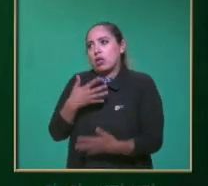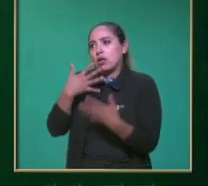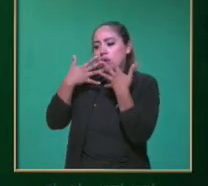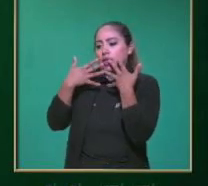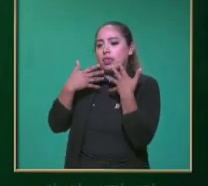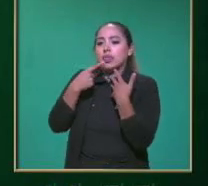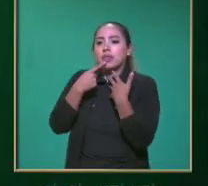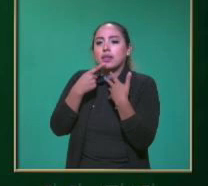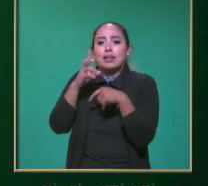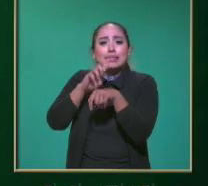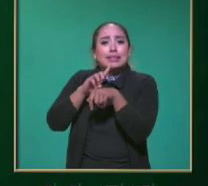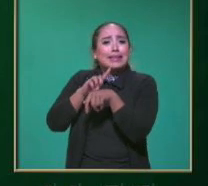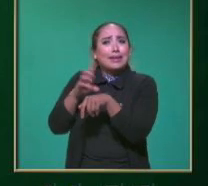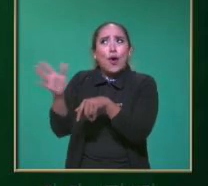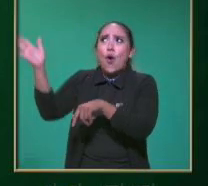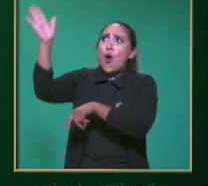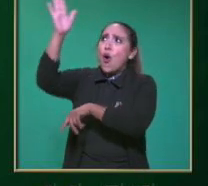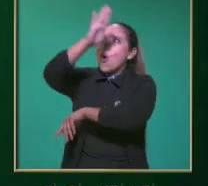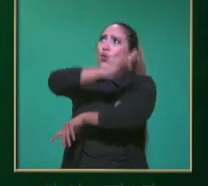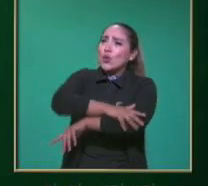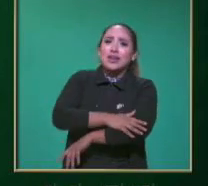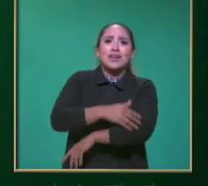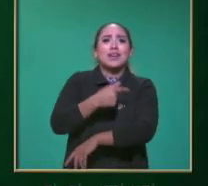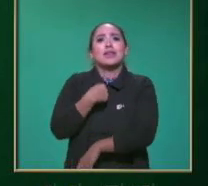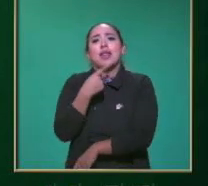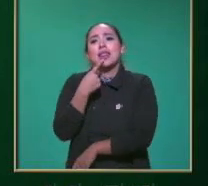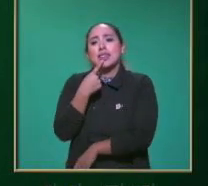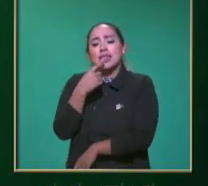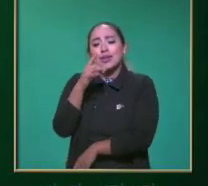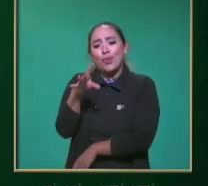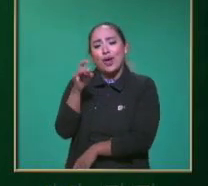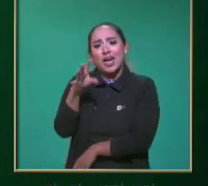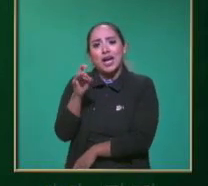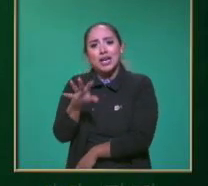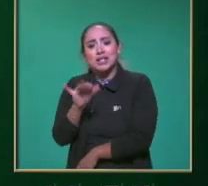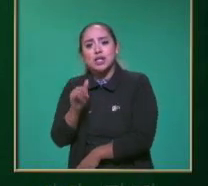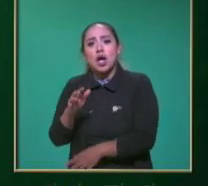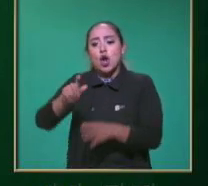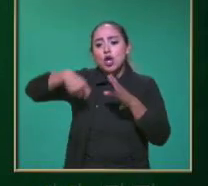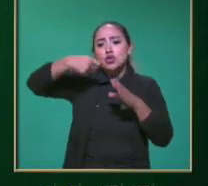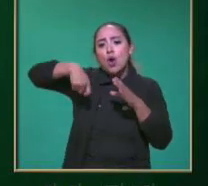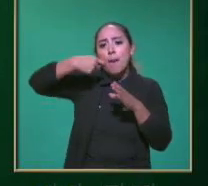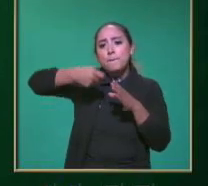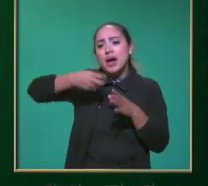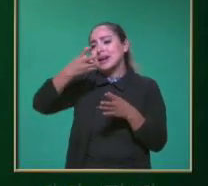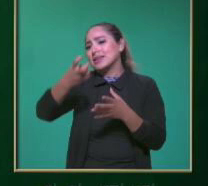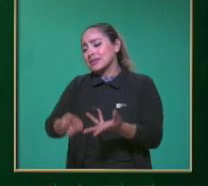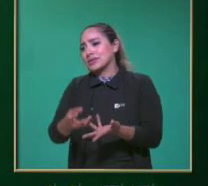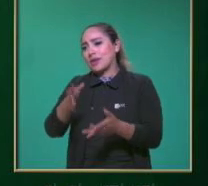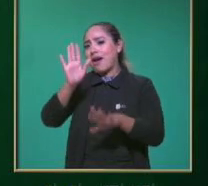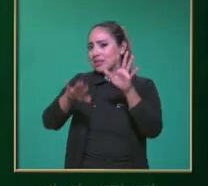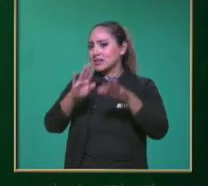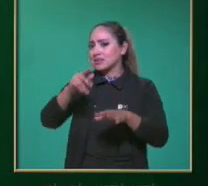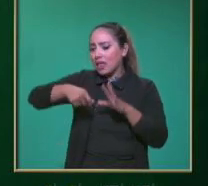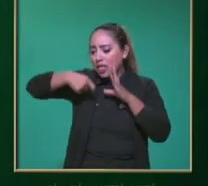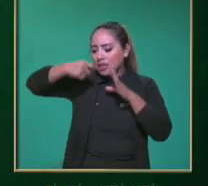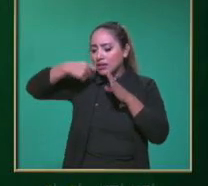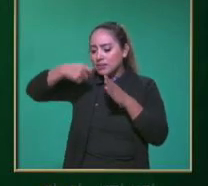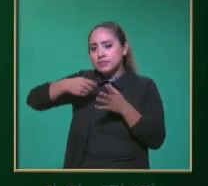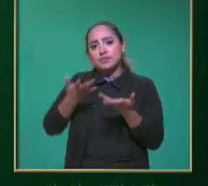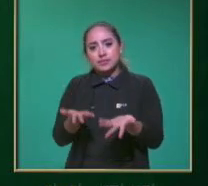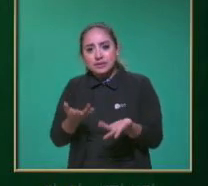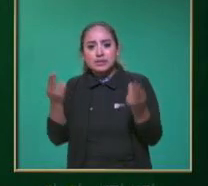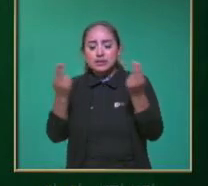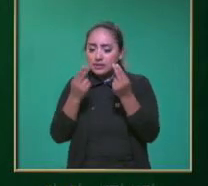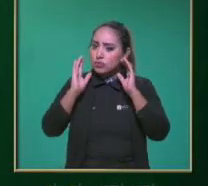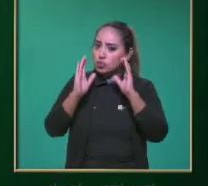día me duele la lengüita, maestra. Sí, a veces con la sopa o con los caldos, el café, nos sucede esto, pero pues hay que tener